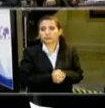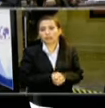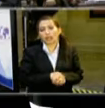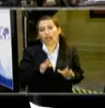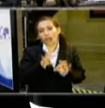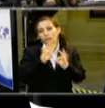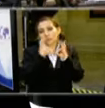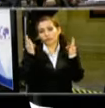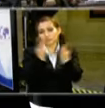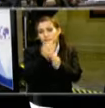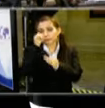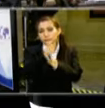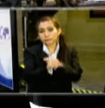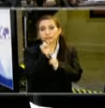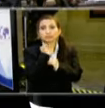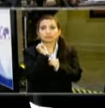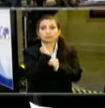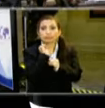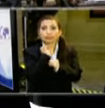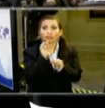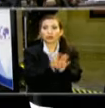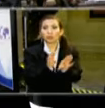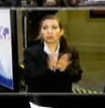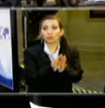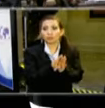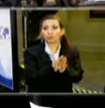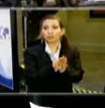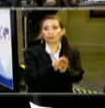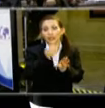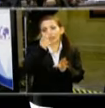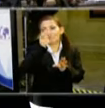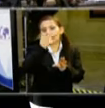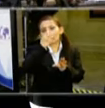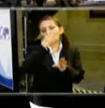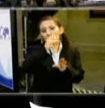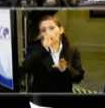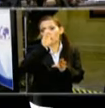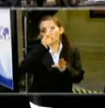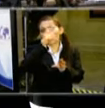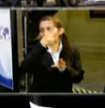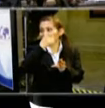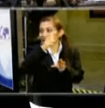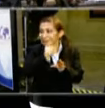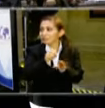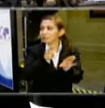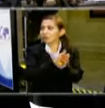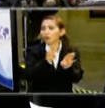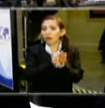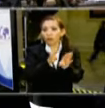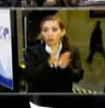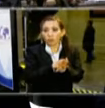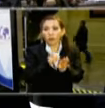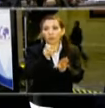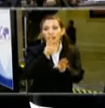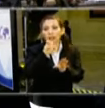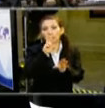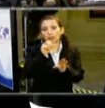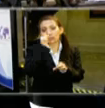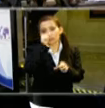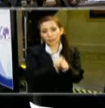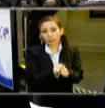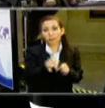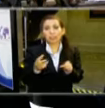como lo obtiene el propio Senado, como es el Gilberto Borges, como lo tiene el Matías Romero, la Secretaría y demás,